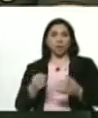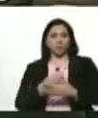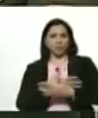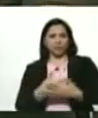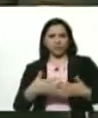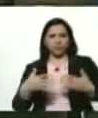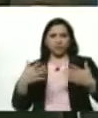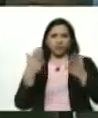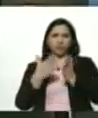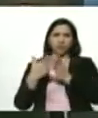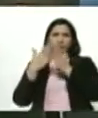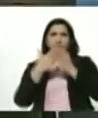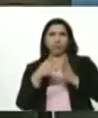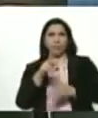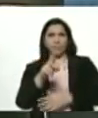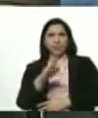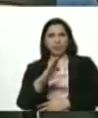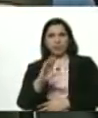todas